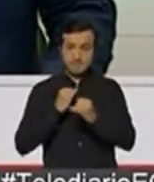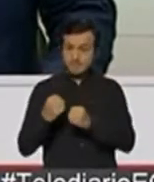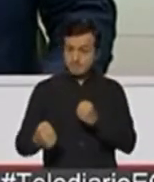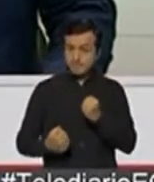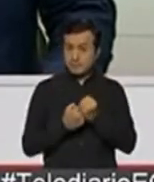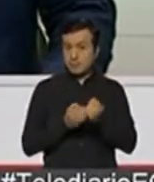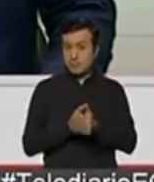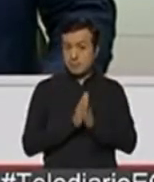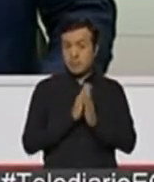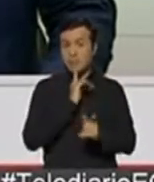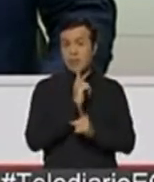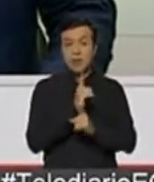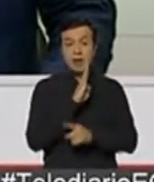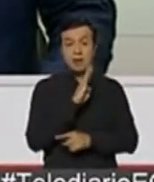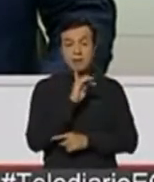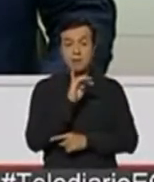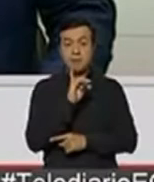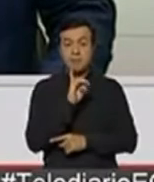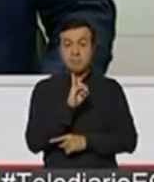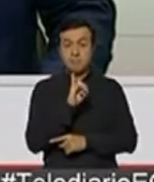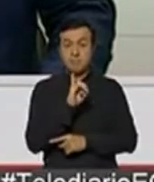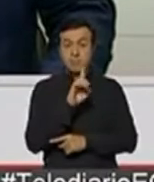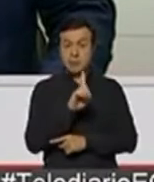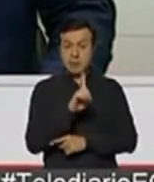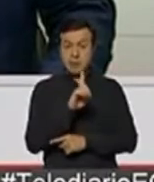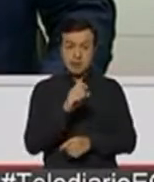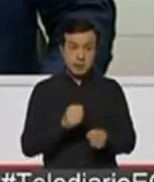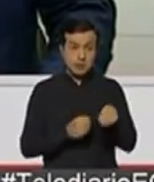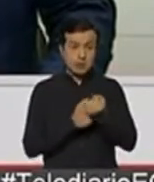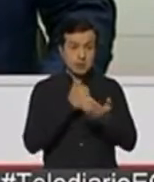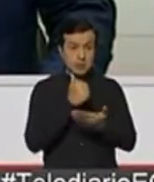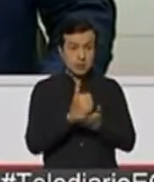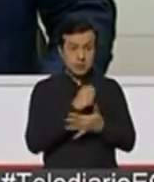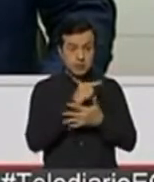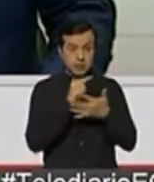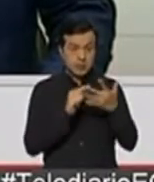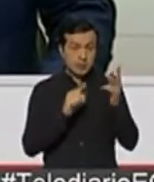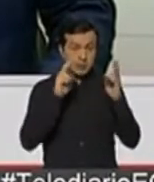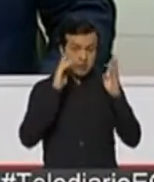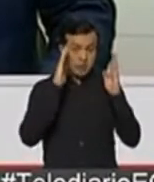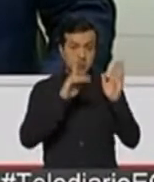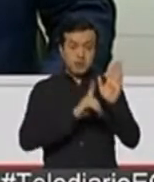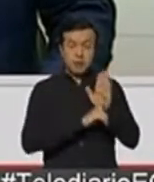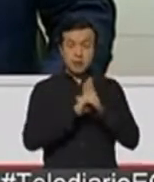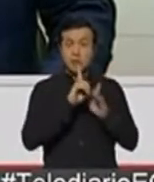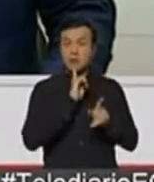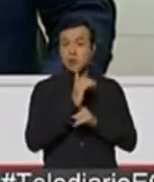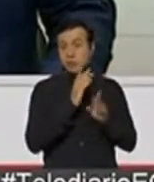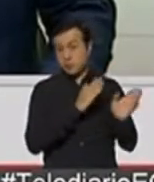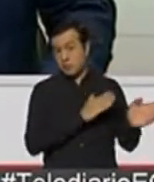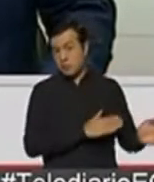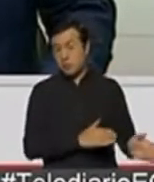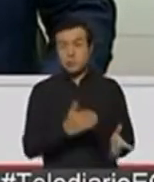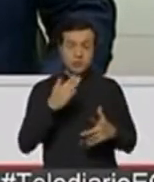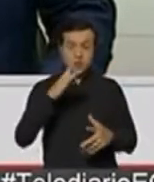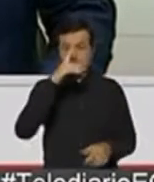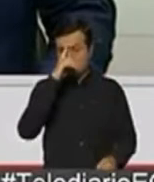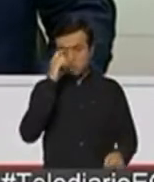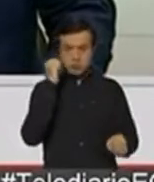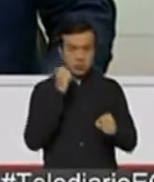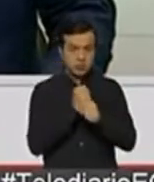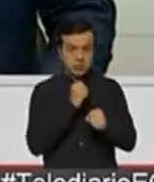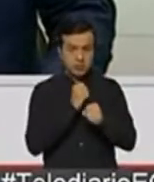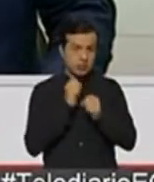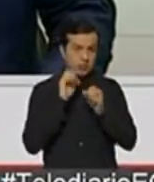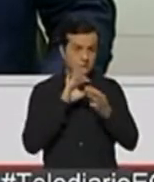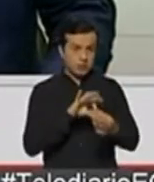multilaterales. Vemos que el BID está otorgando estos créditos para distintas áreas que tienen que ver con el desarrollo. Se está trabajando en